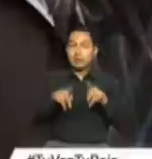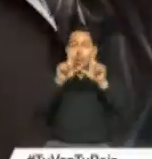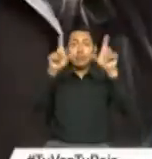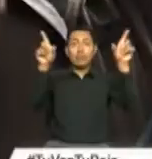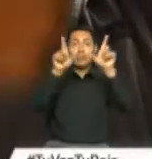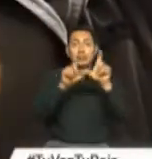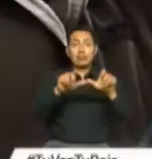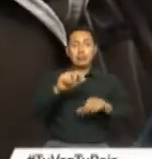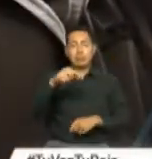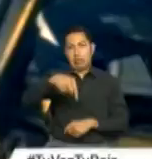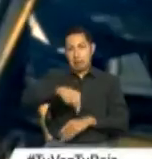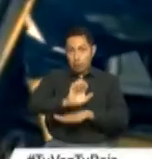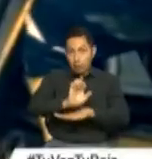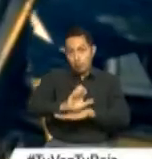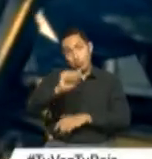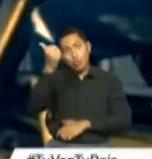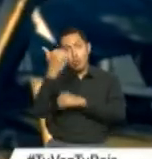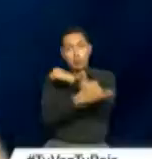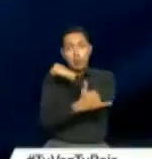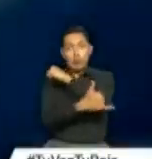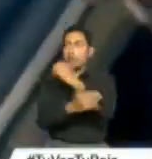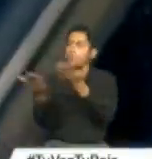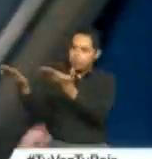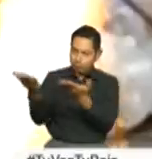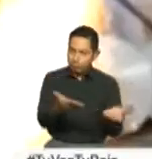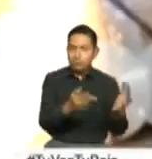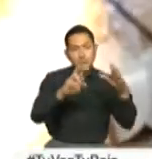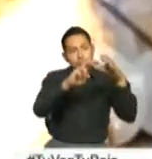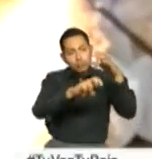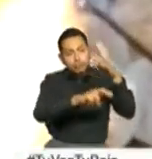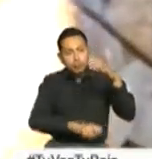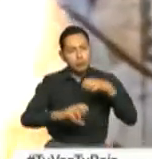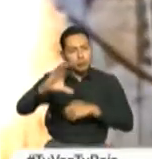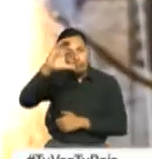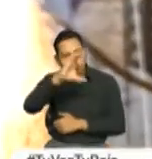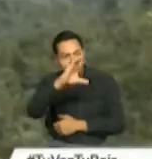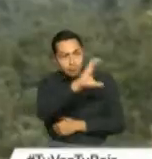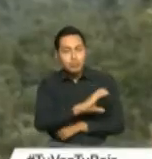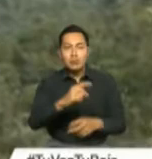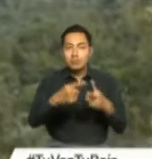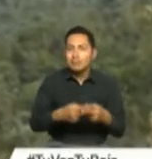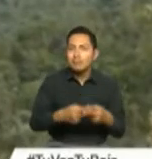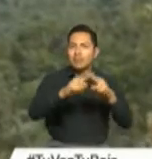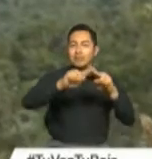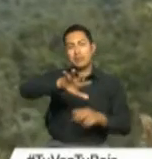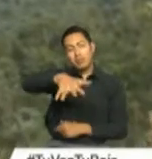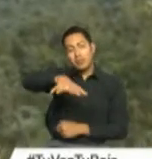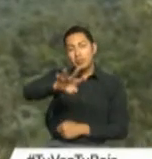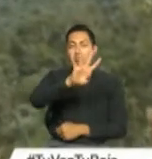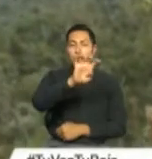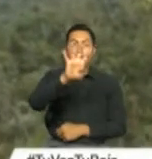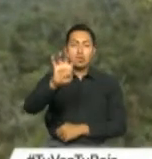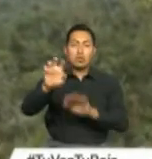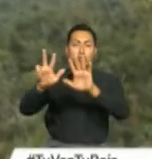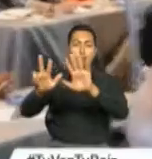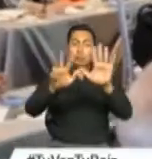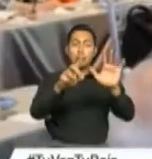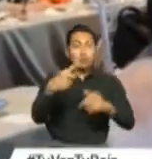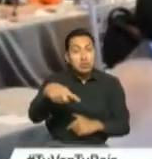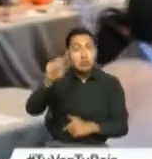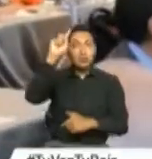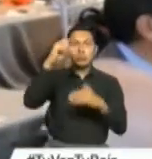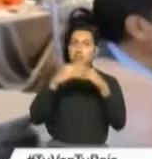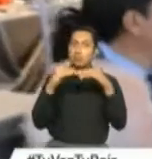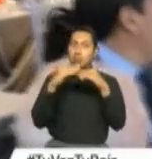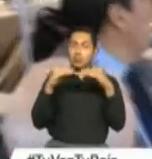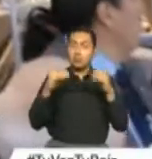y extranjeras que han comprometido invertir en la fase de exploración minera inicial cerca de 488 millones. En